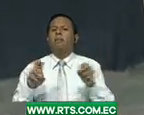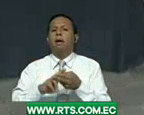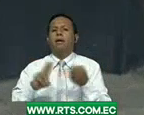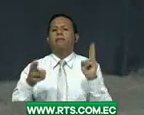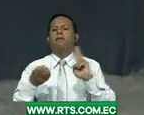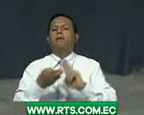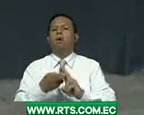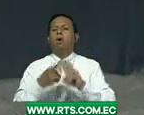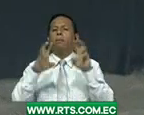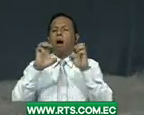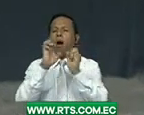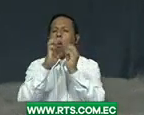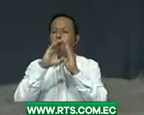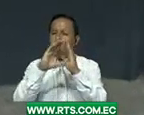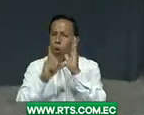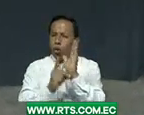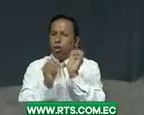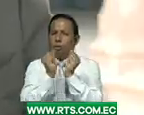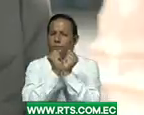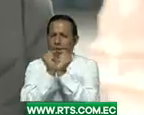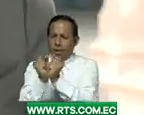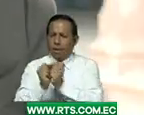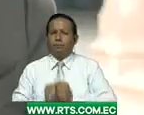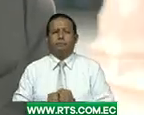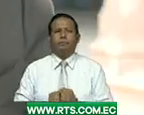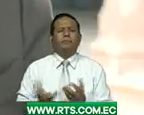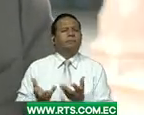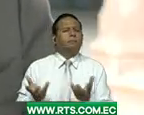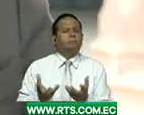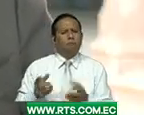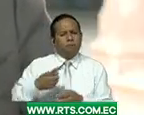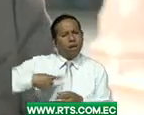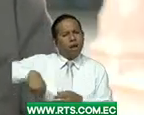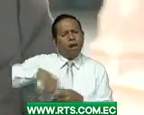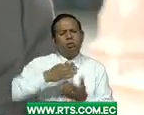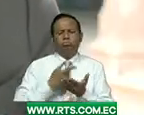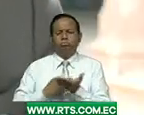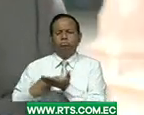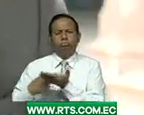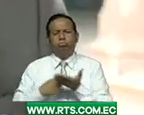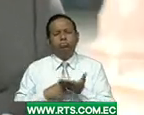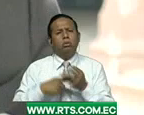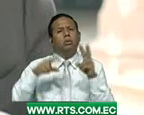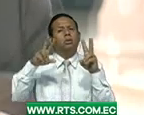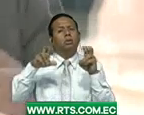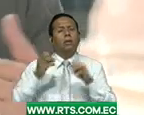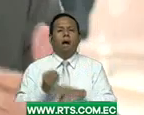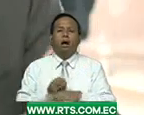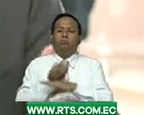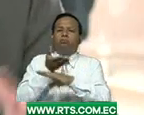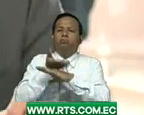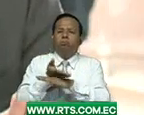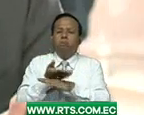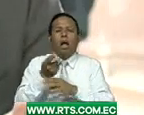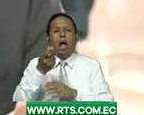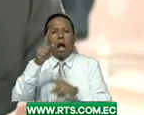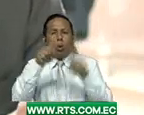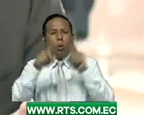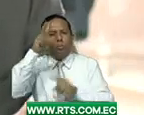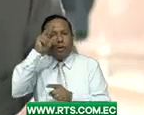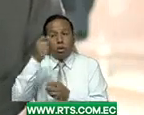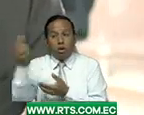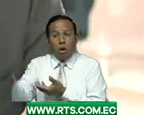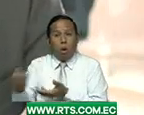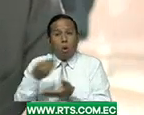que giran en torno al Código Integral Penal. Y el conjunto de reformas puntuales se ha planteado sobre lavado de activos, la inclusión de la ciudadanía